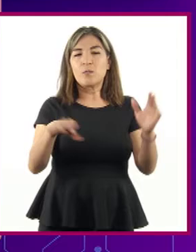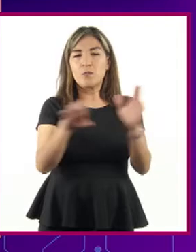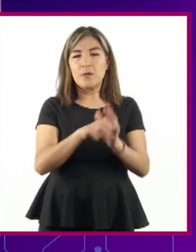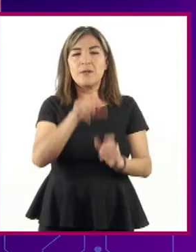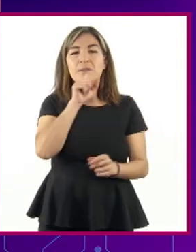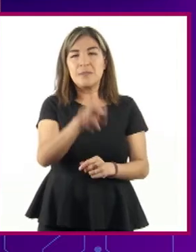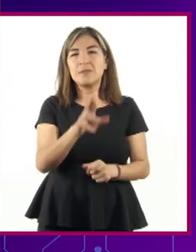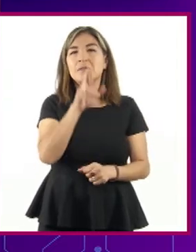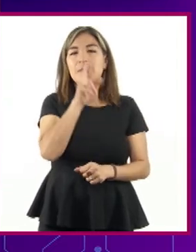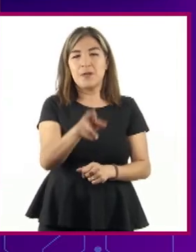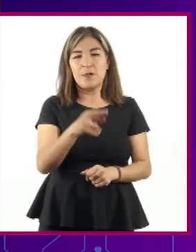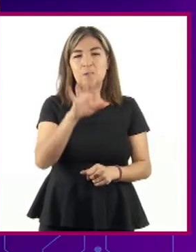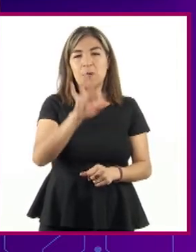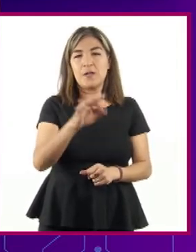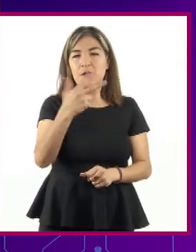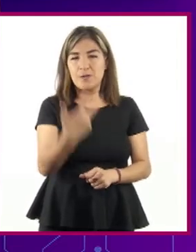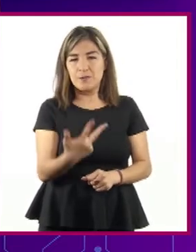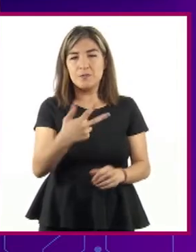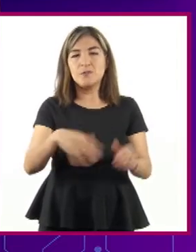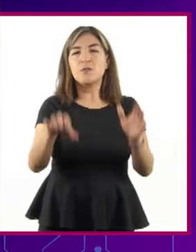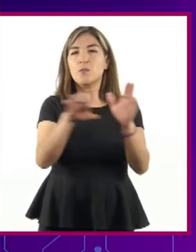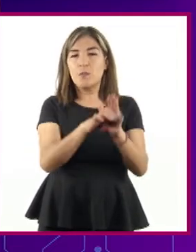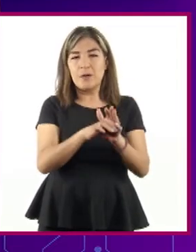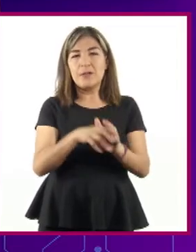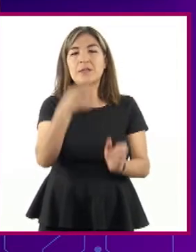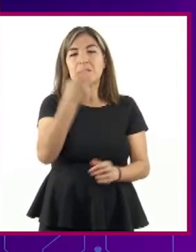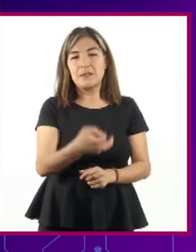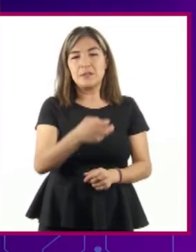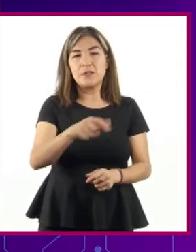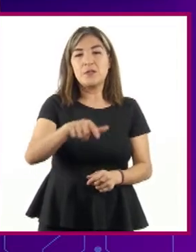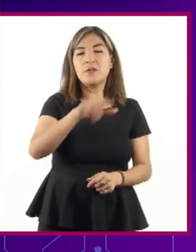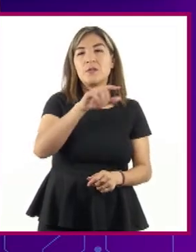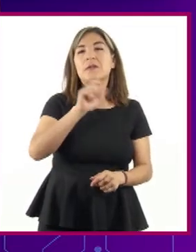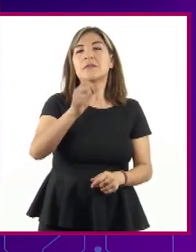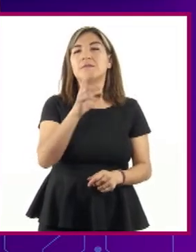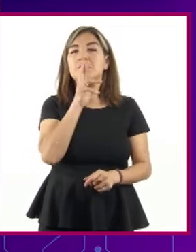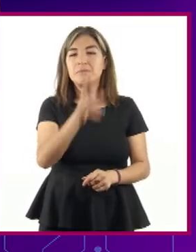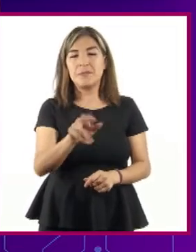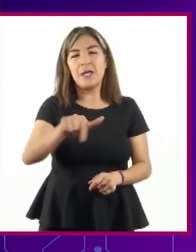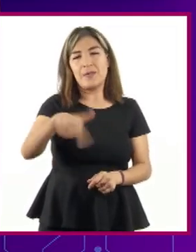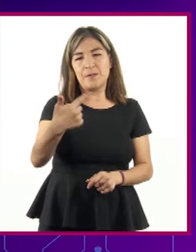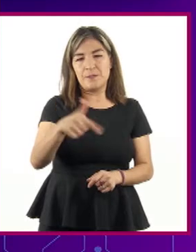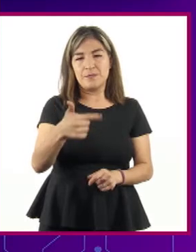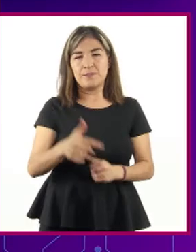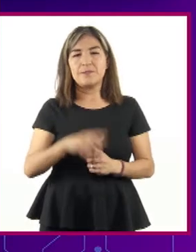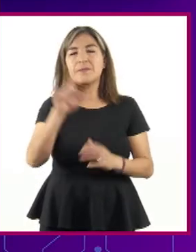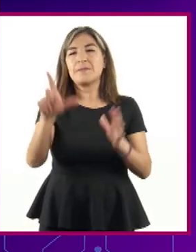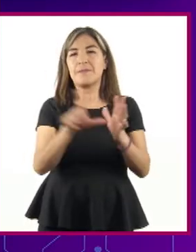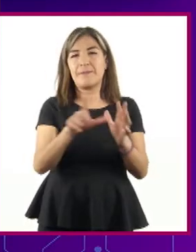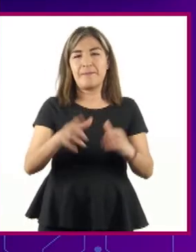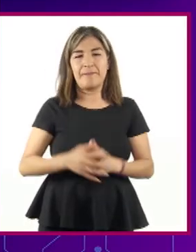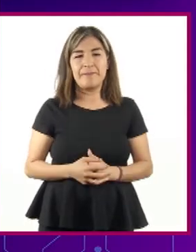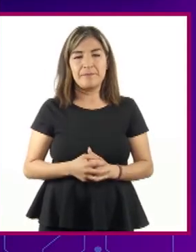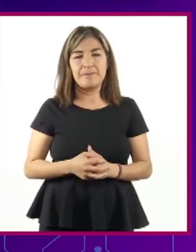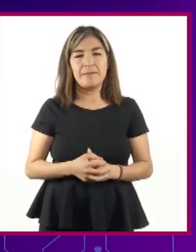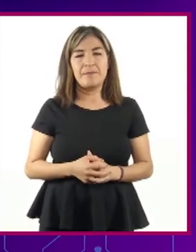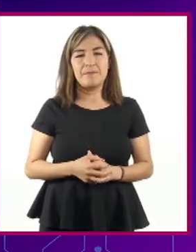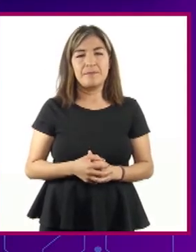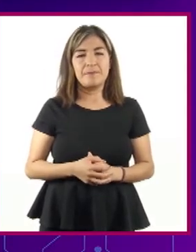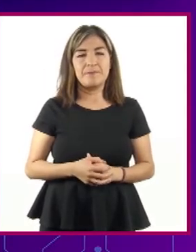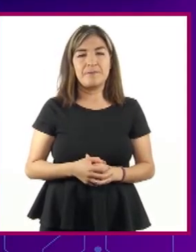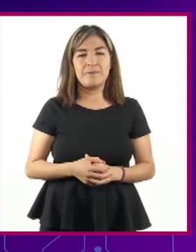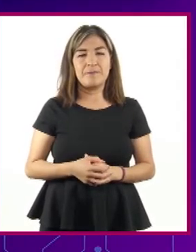resultado es 48 cuartos. Y al dividir 48 entre 4, el resultado es igual a 12 litros.